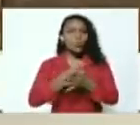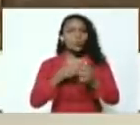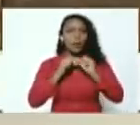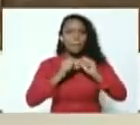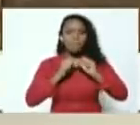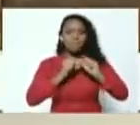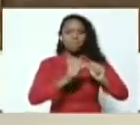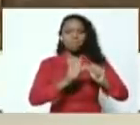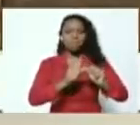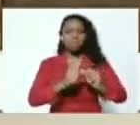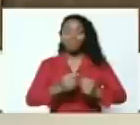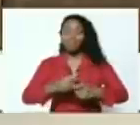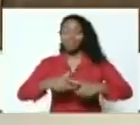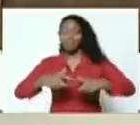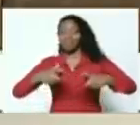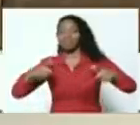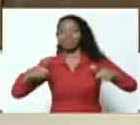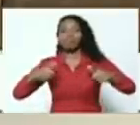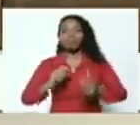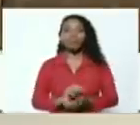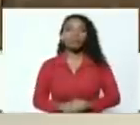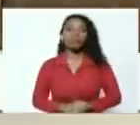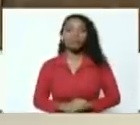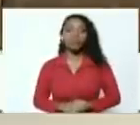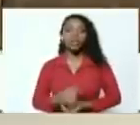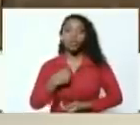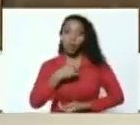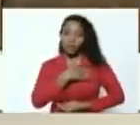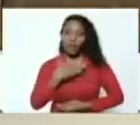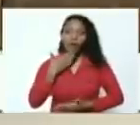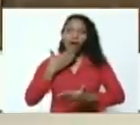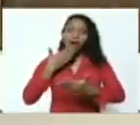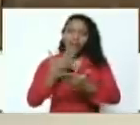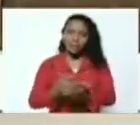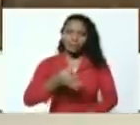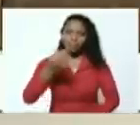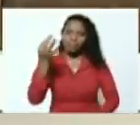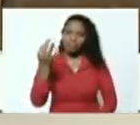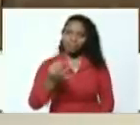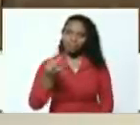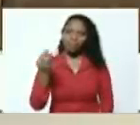permanente, tremenda. Yo quiero agradecerles de verdad